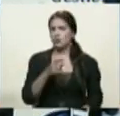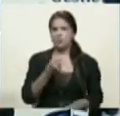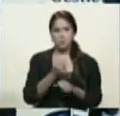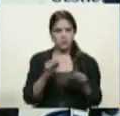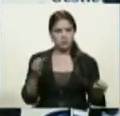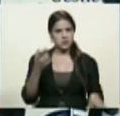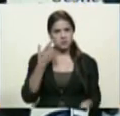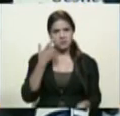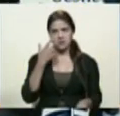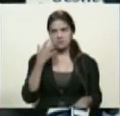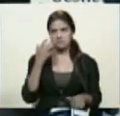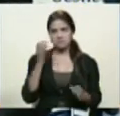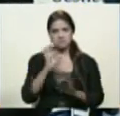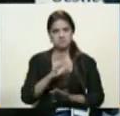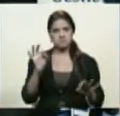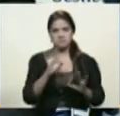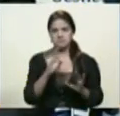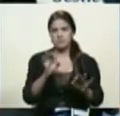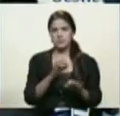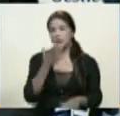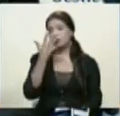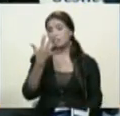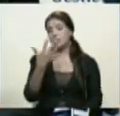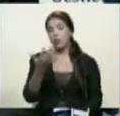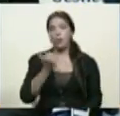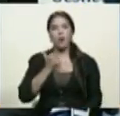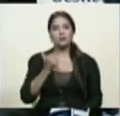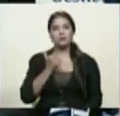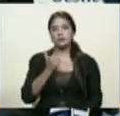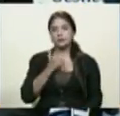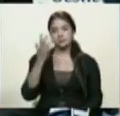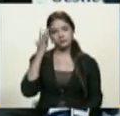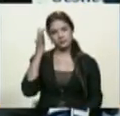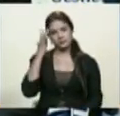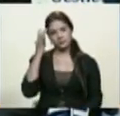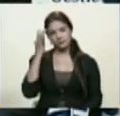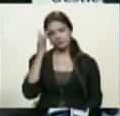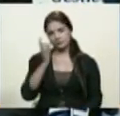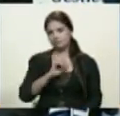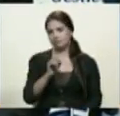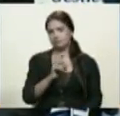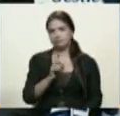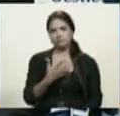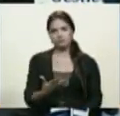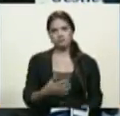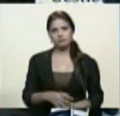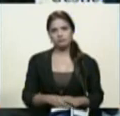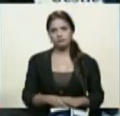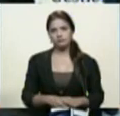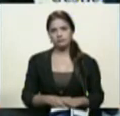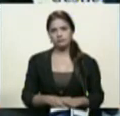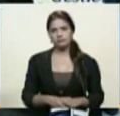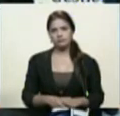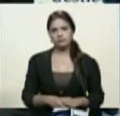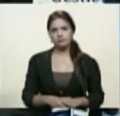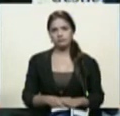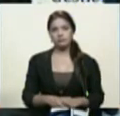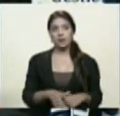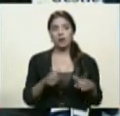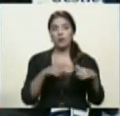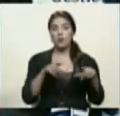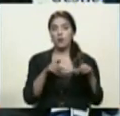tapar con cualquier comparecencia ficticio virtual en lugares